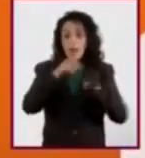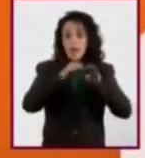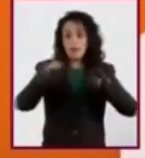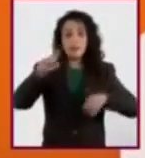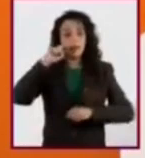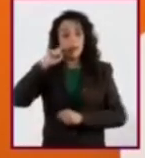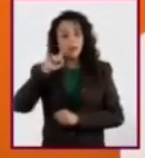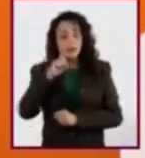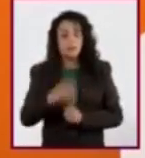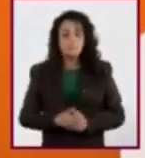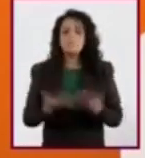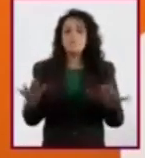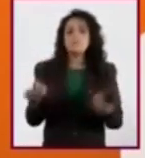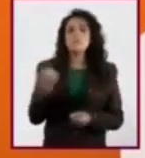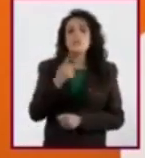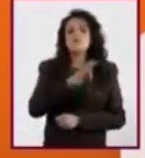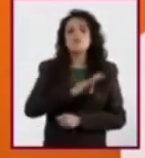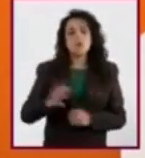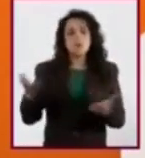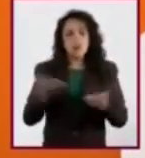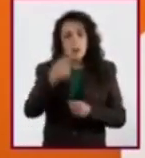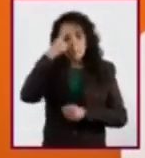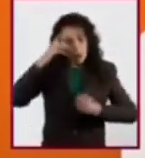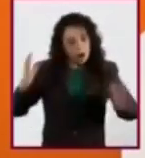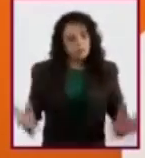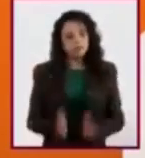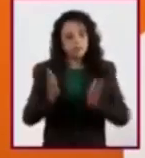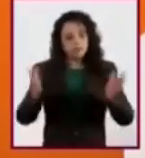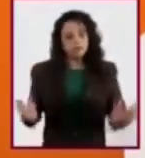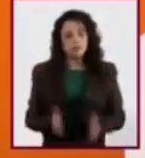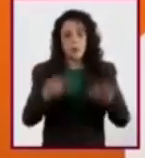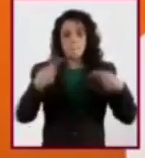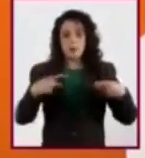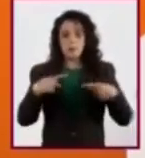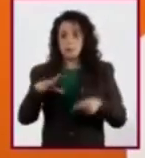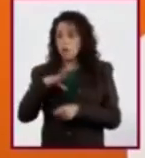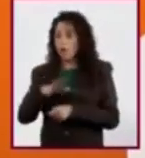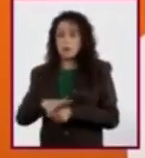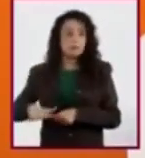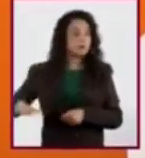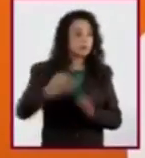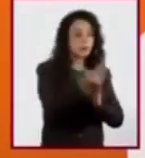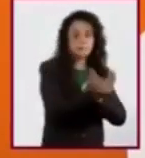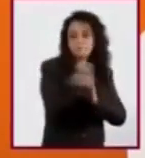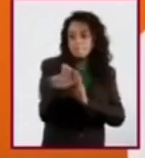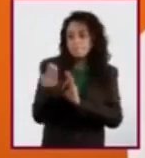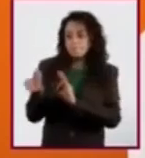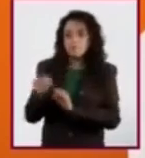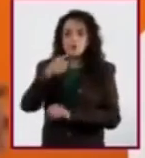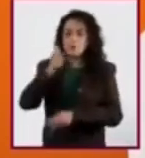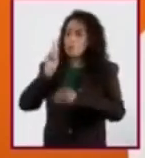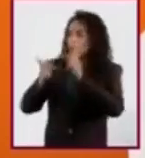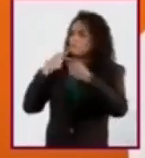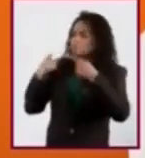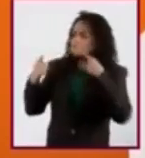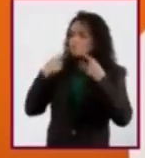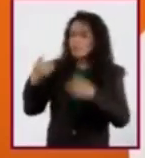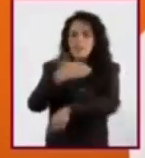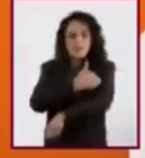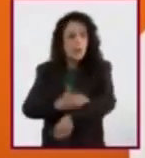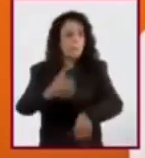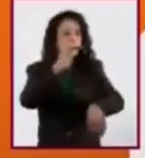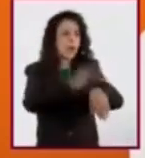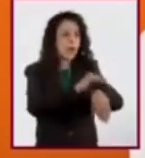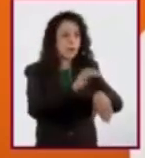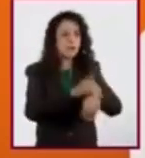sobre qué puede hacerse para fomentarla entre las personas que les rodean. Dialoguen con sus familiares, amigas y